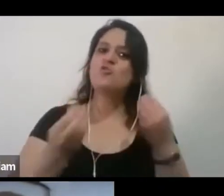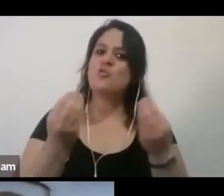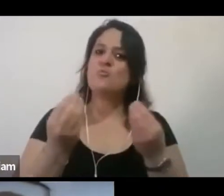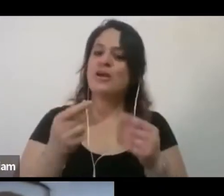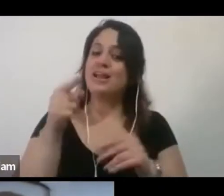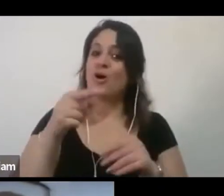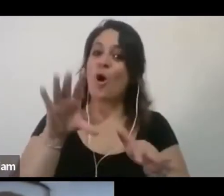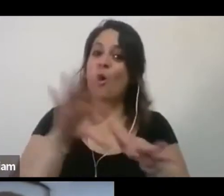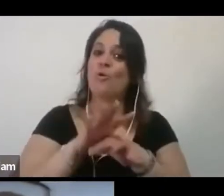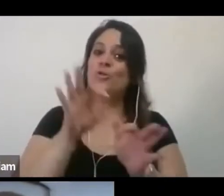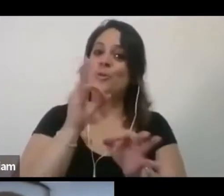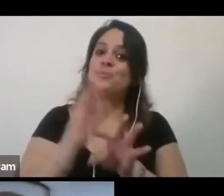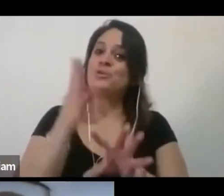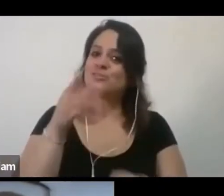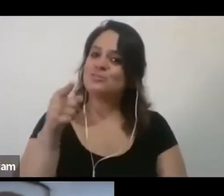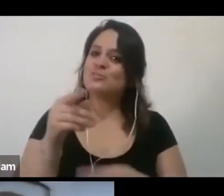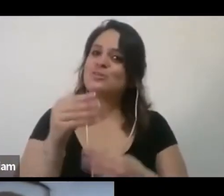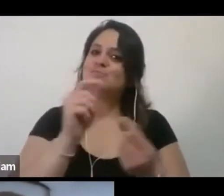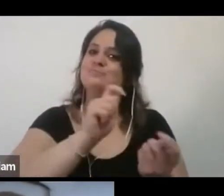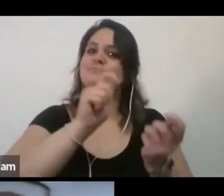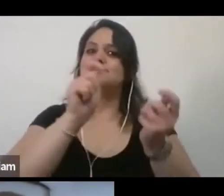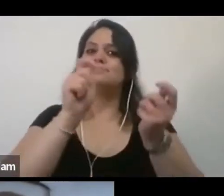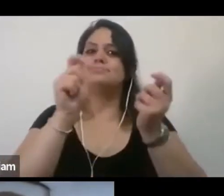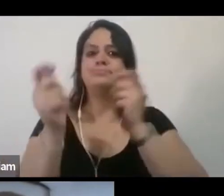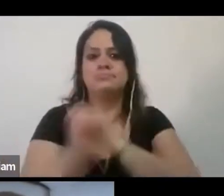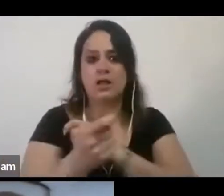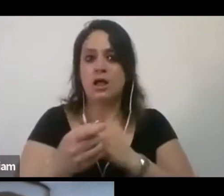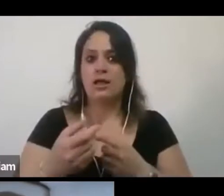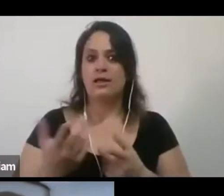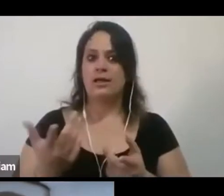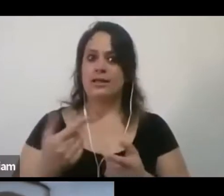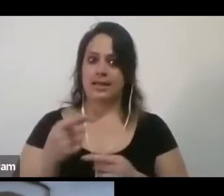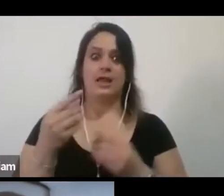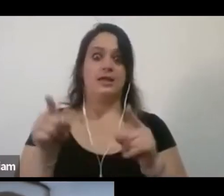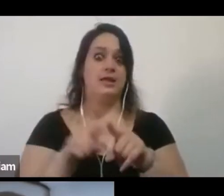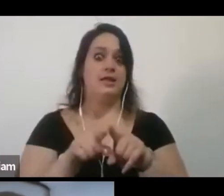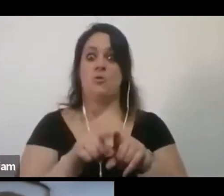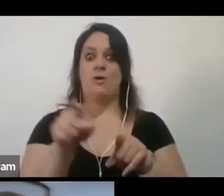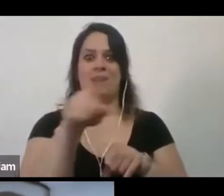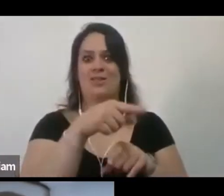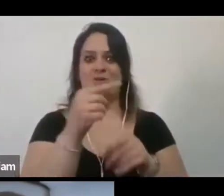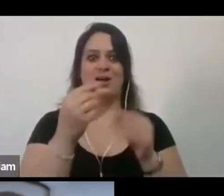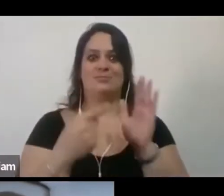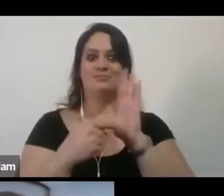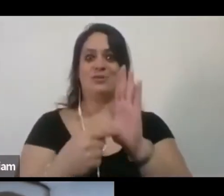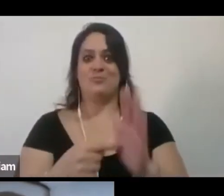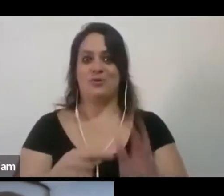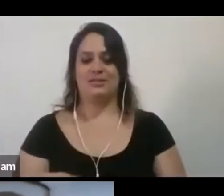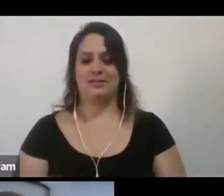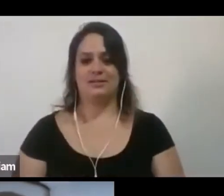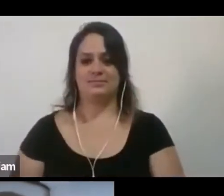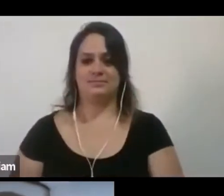de tu profesión, que por ahí es un poco lo que las representa a todas.